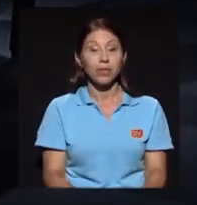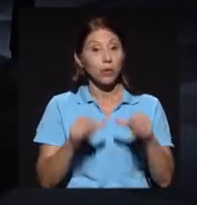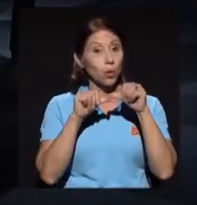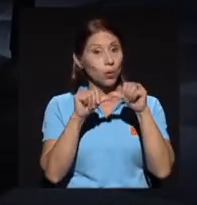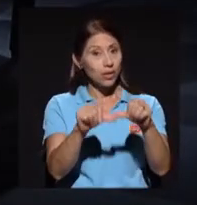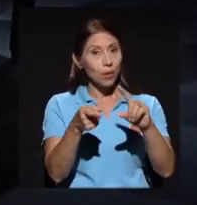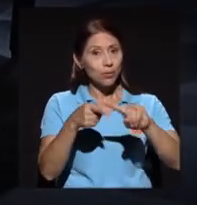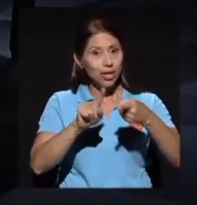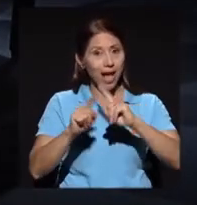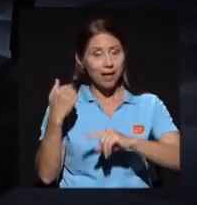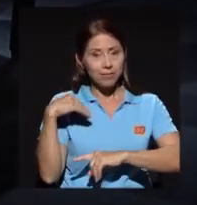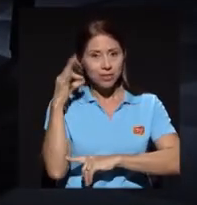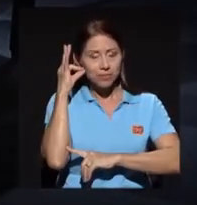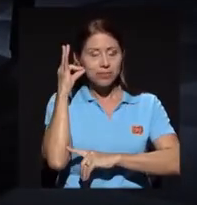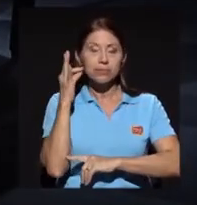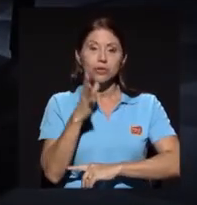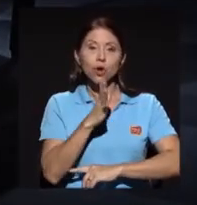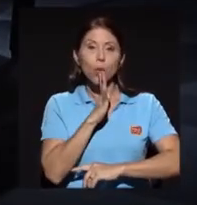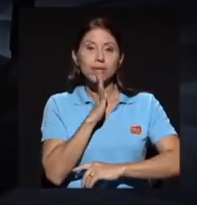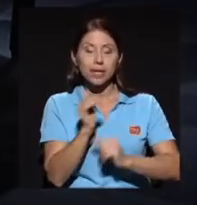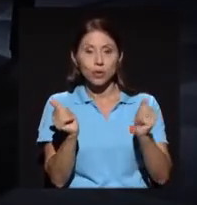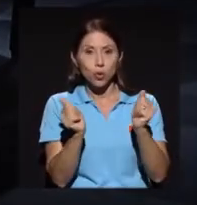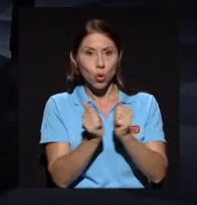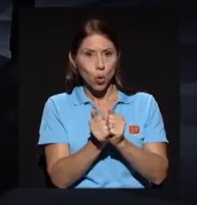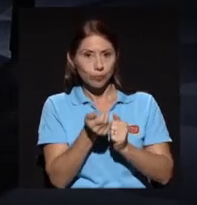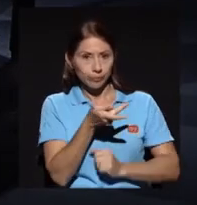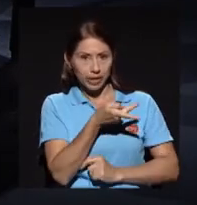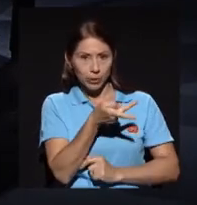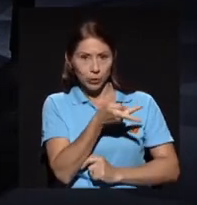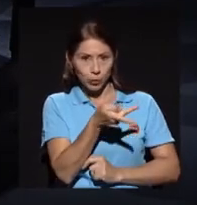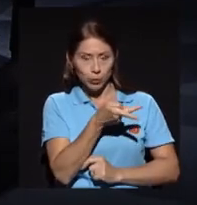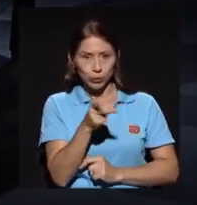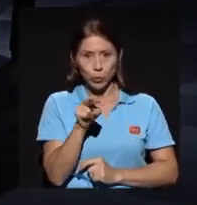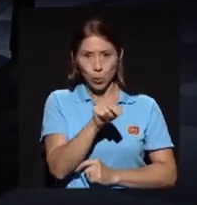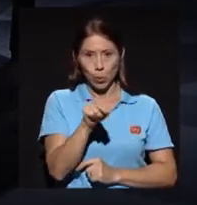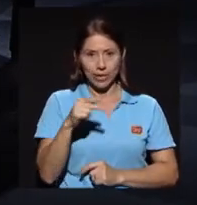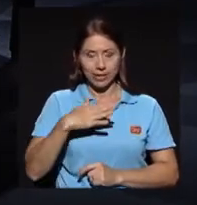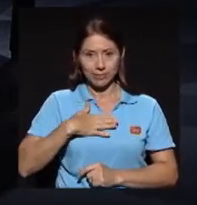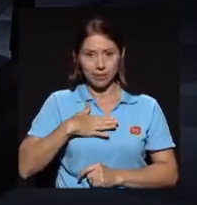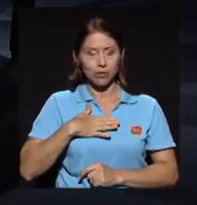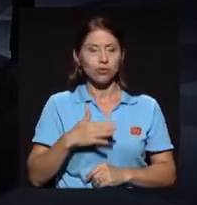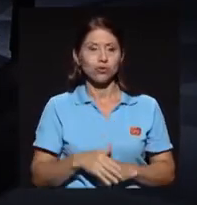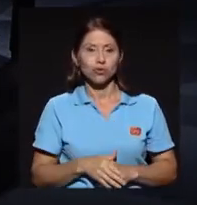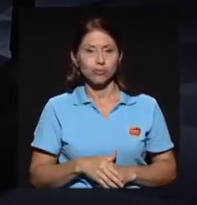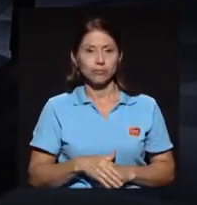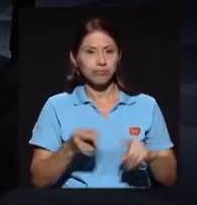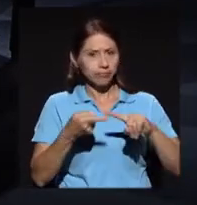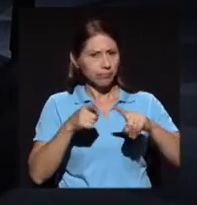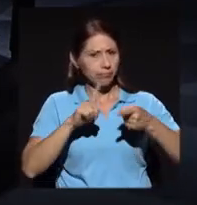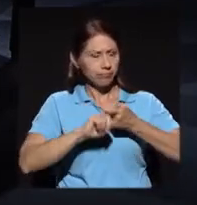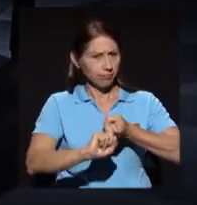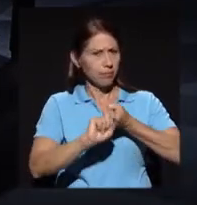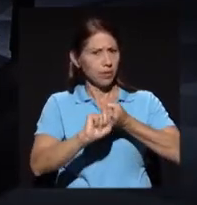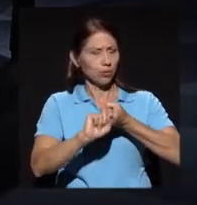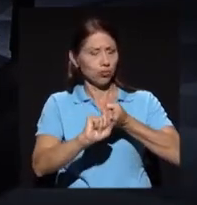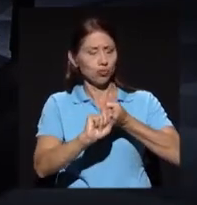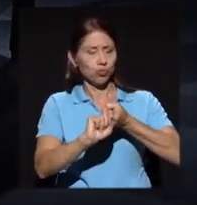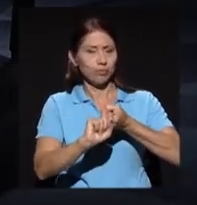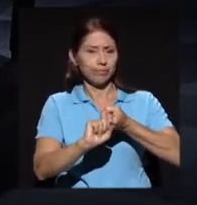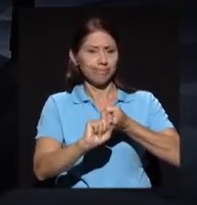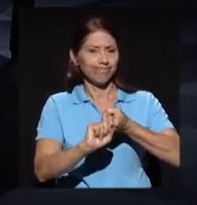Continuamos, amigas y amigos, conversando con estos dos colegas míos, amigos muy